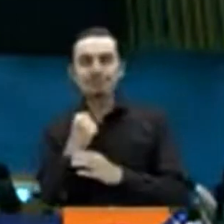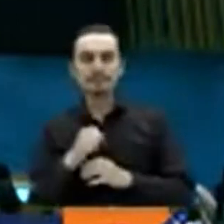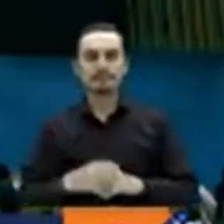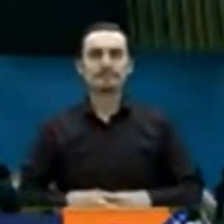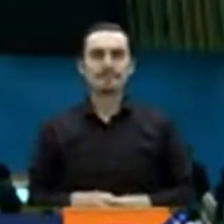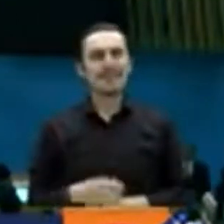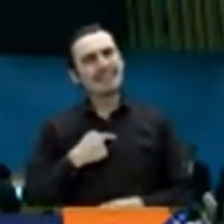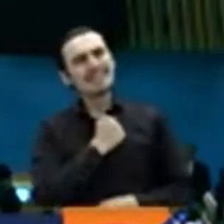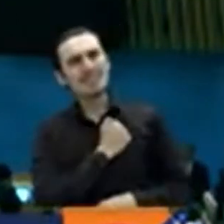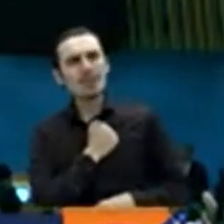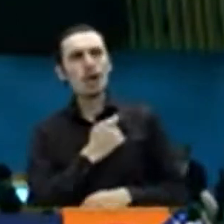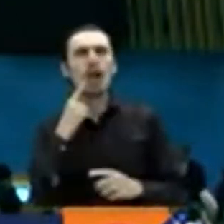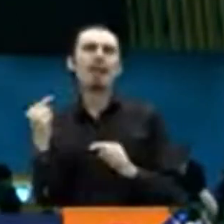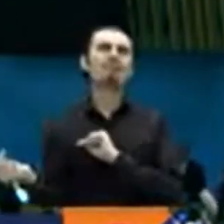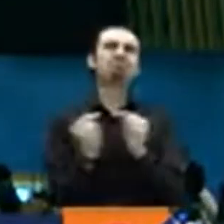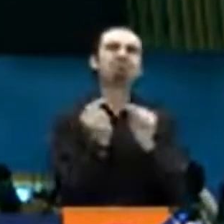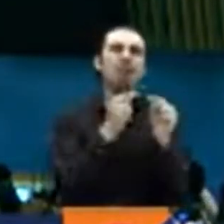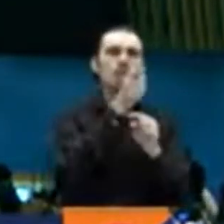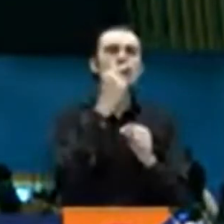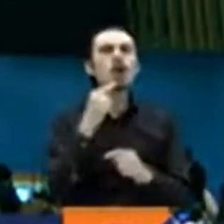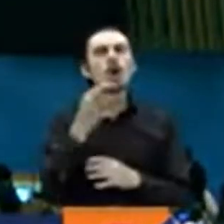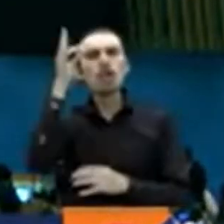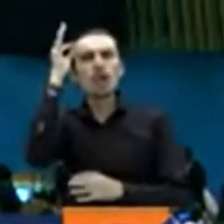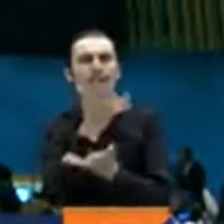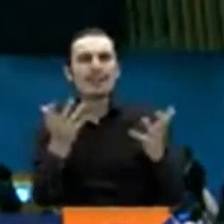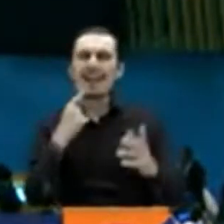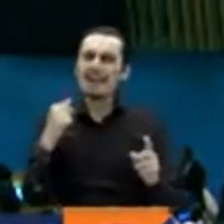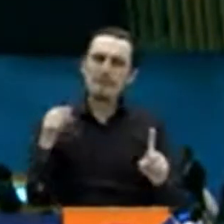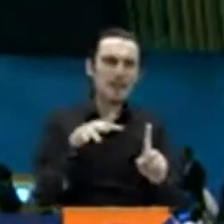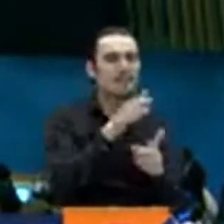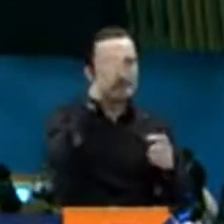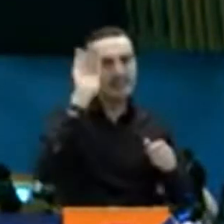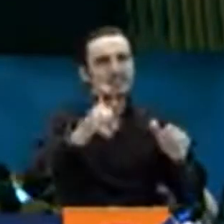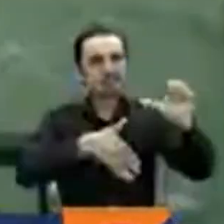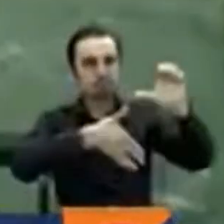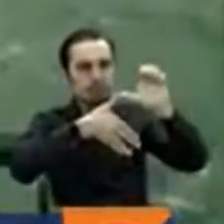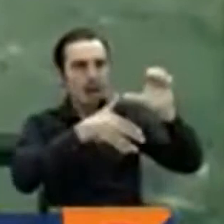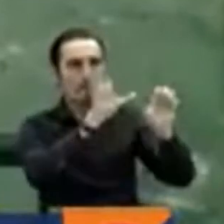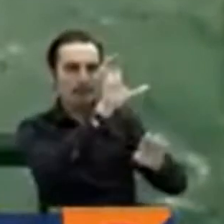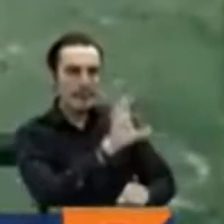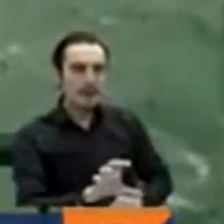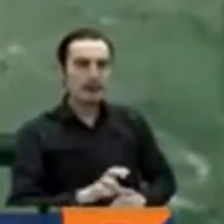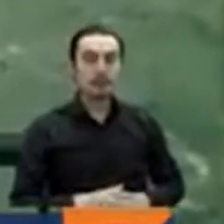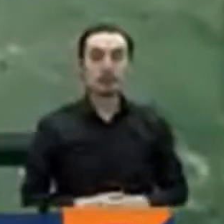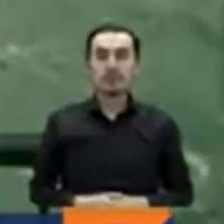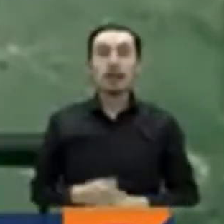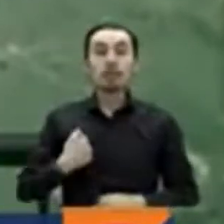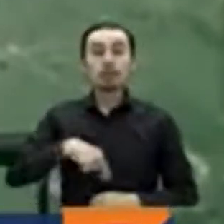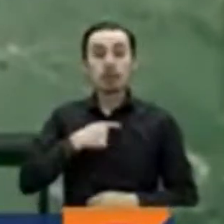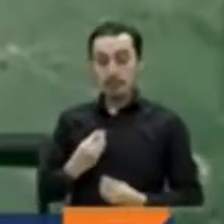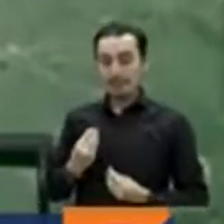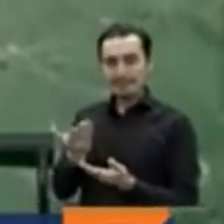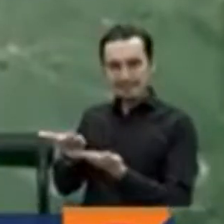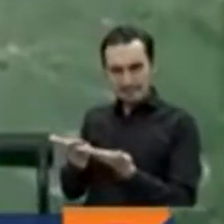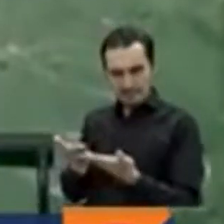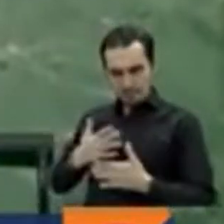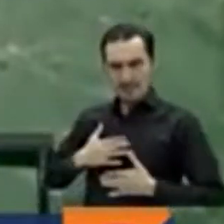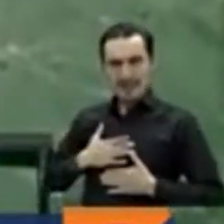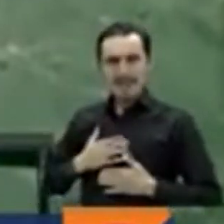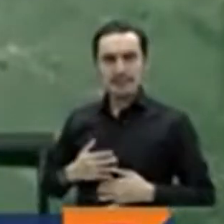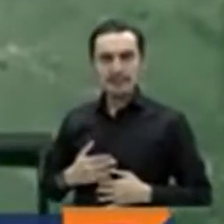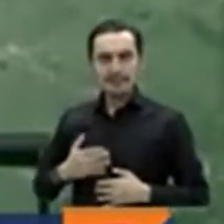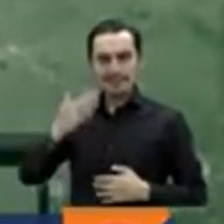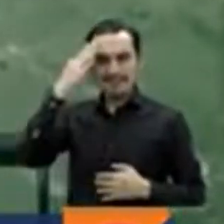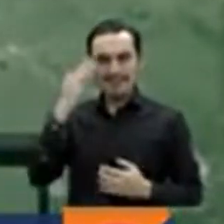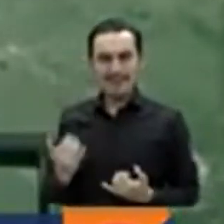guerra por las drogas, que afecta principalmente a los pueblos latinoamericanos. Yo les demando desde aquí, desde